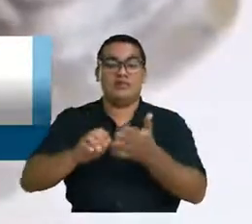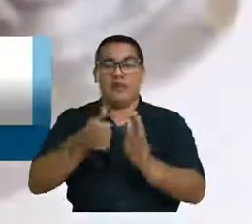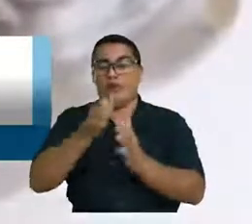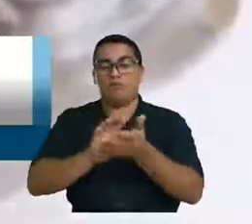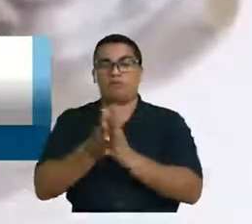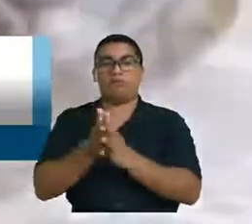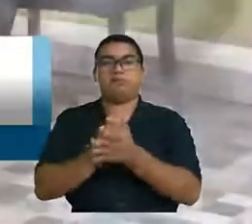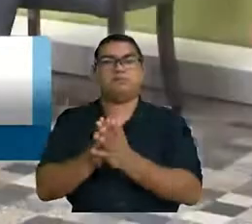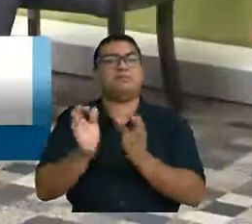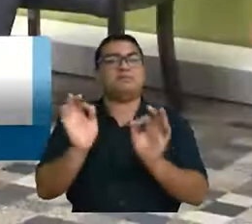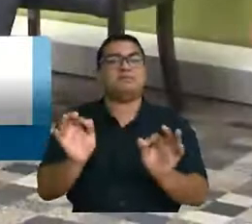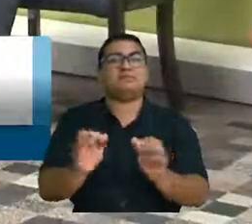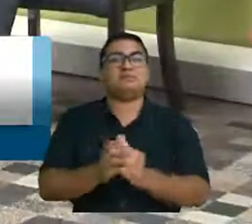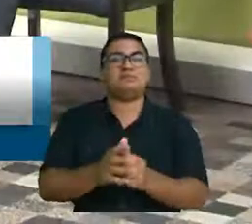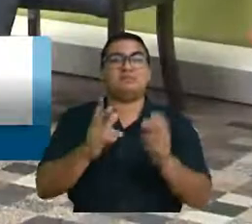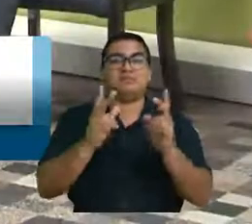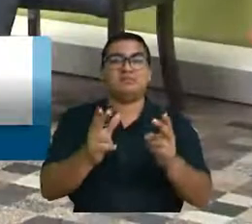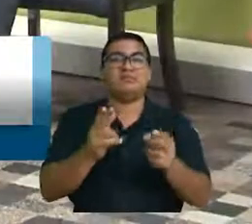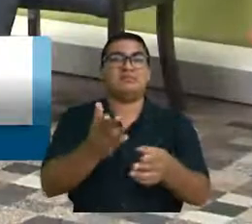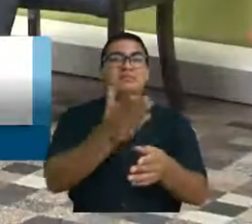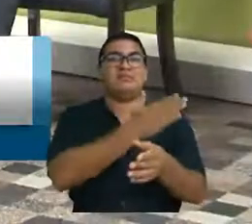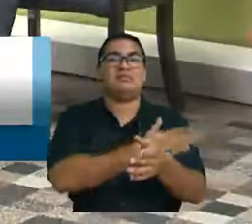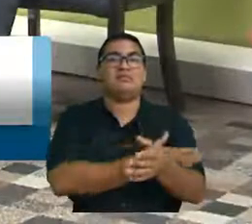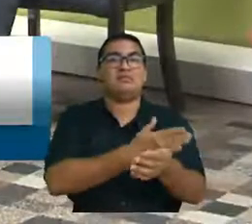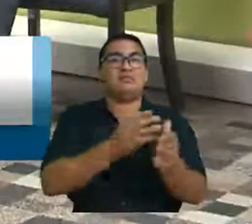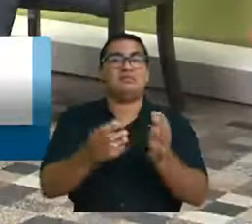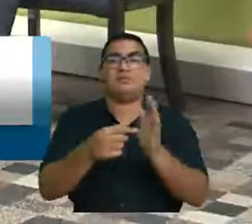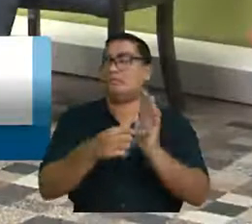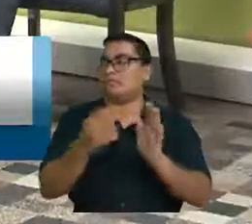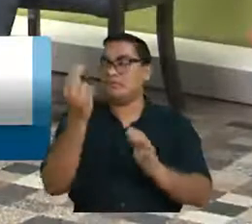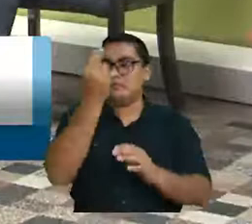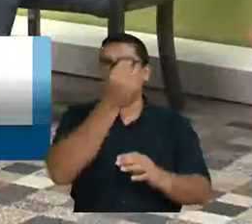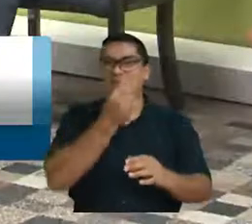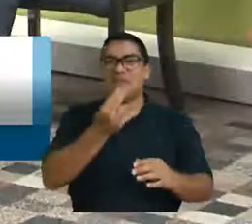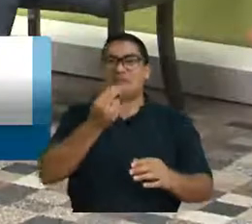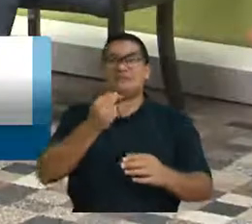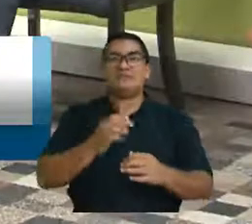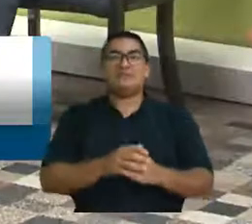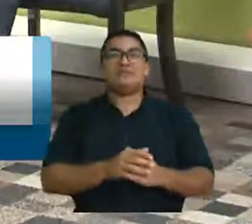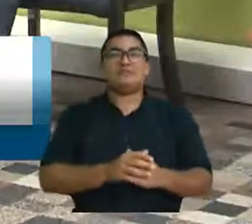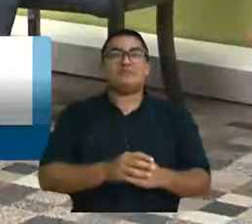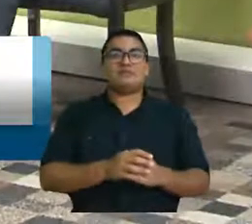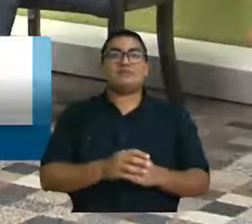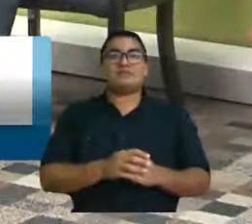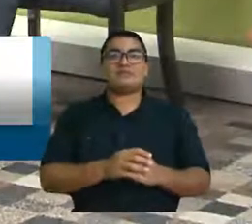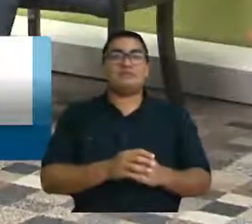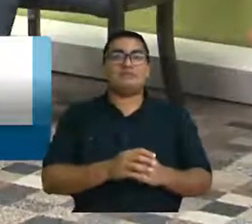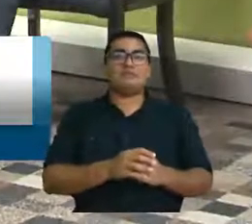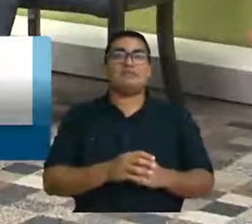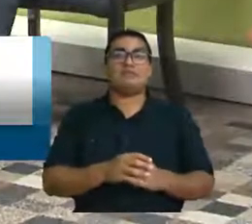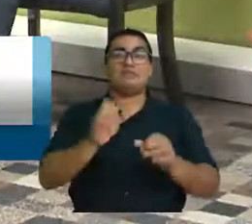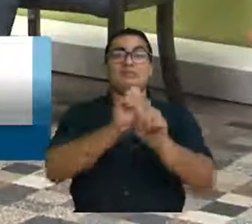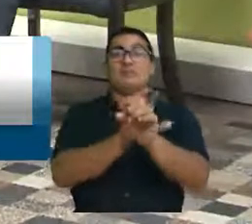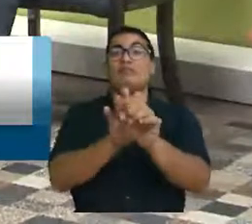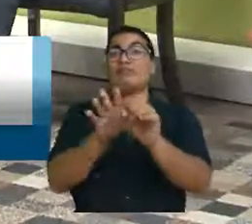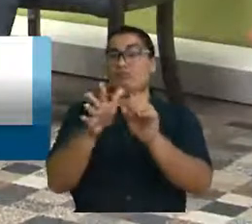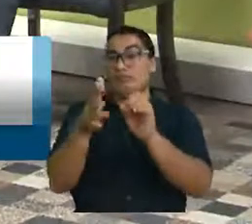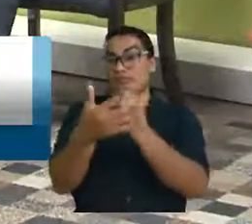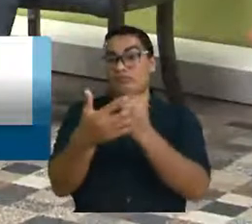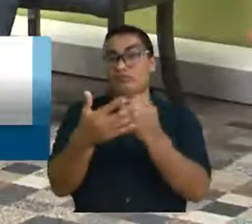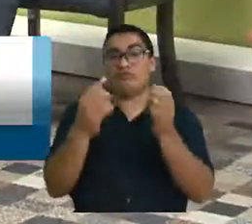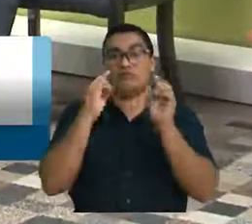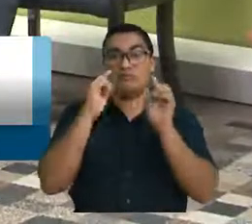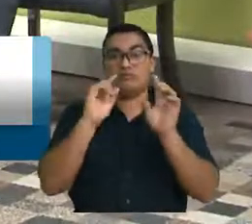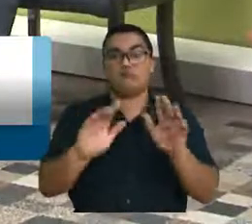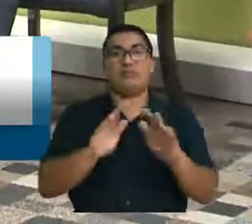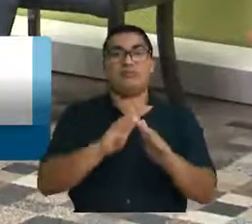manos. Ok, antes de irnos a la pausa, quiero que me conteste esta pregunta. Por ejemplo, ahorita para la prevención del COVID-19 también se está